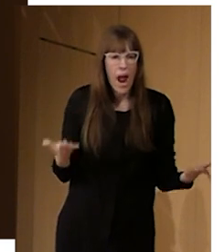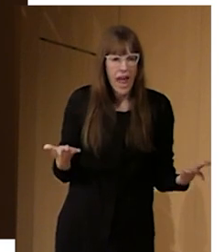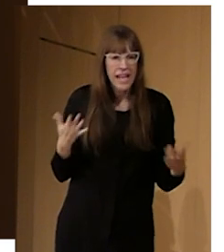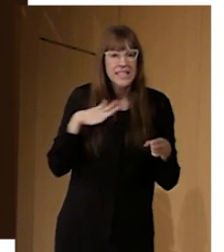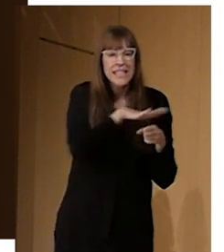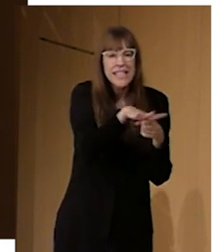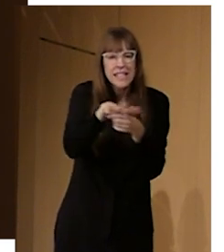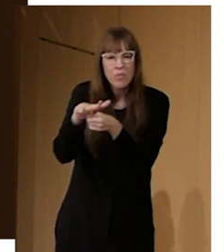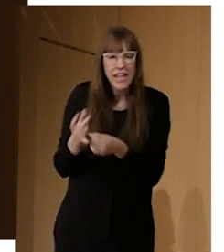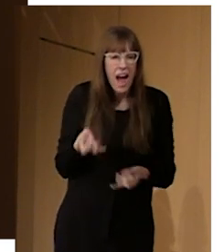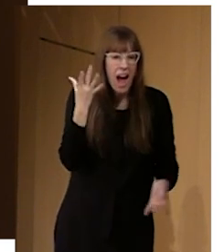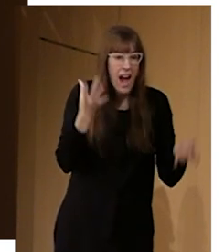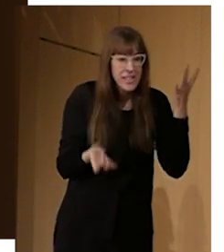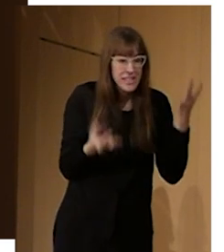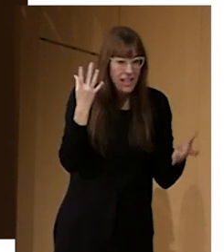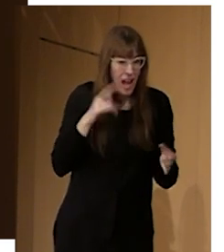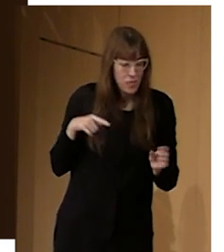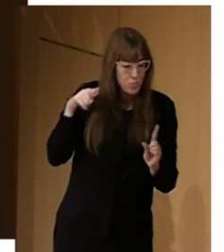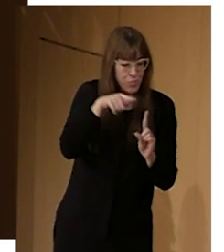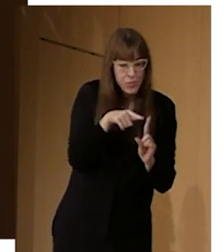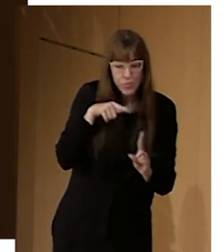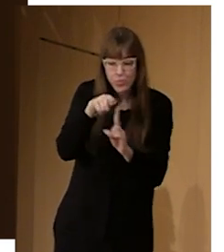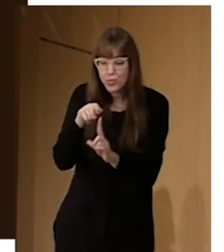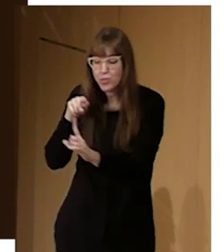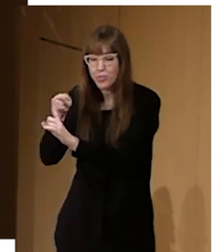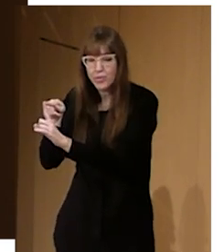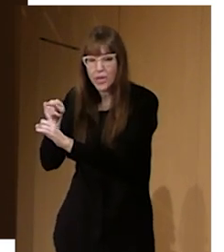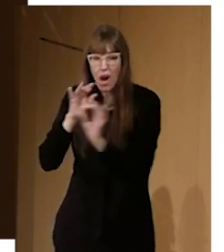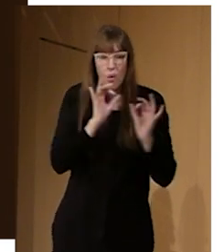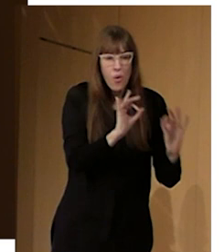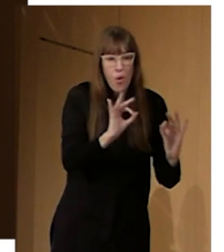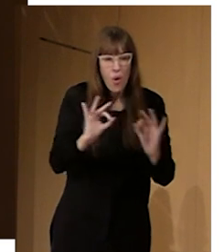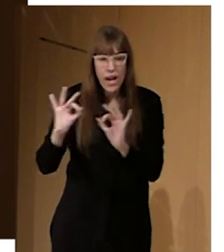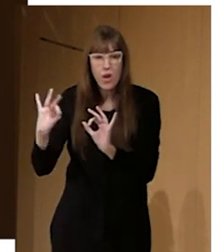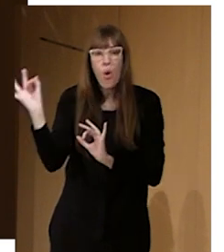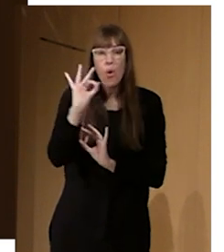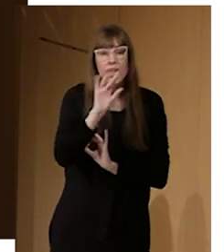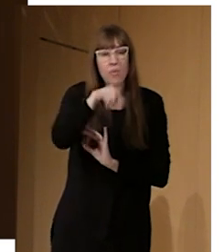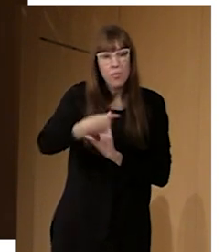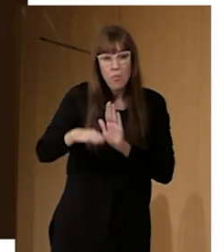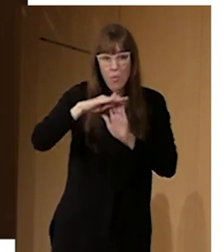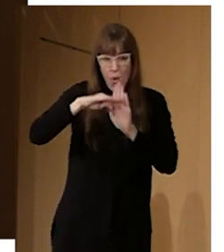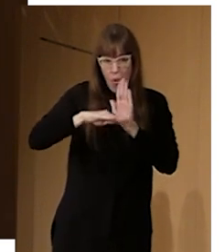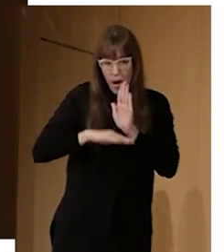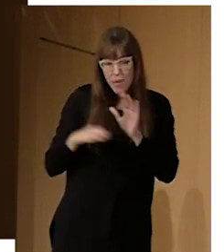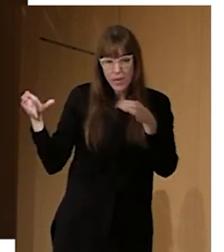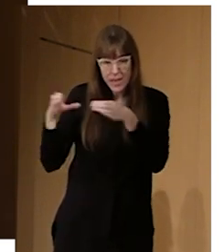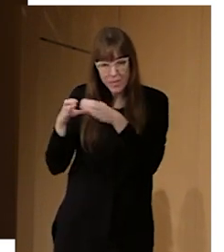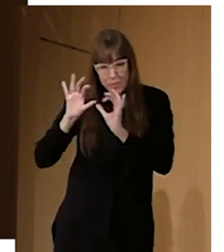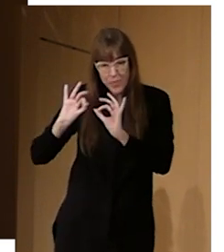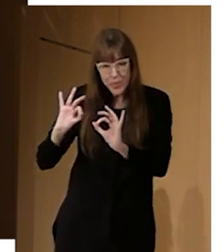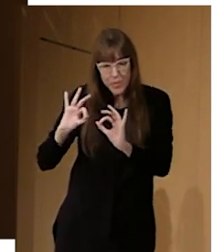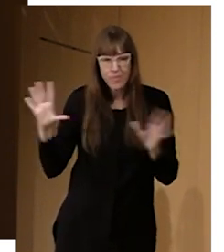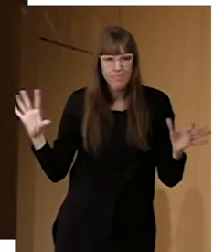artística concreta o que nos van a hablar de un programa que han realizado con un colectivo en concreto